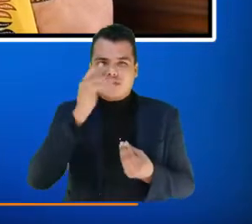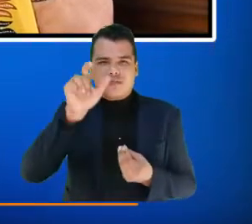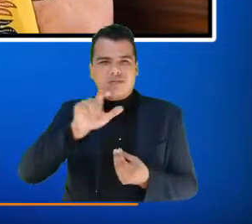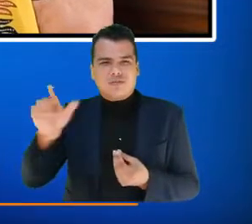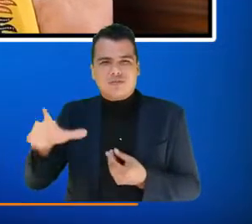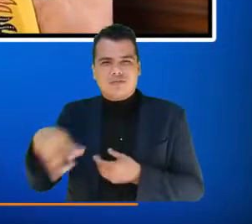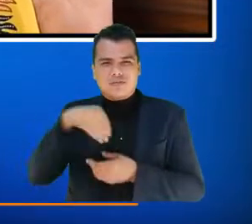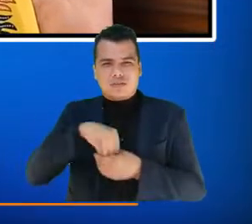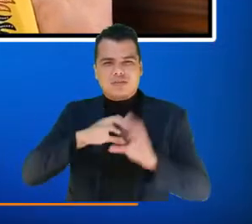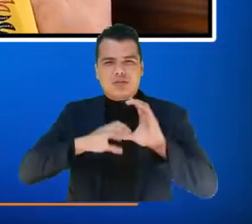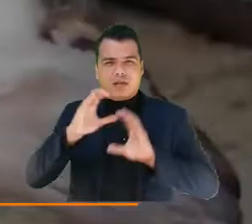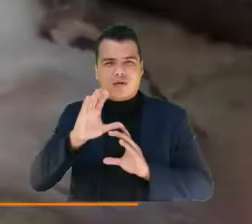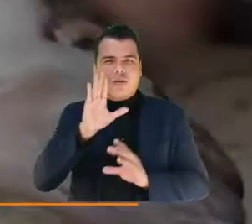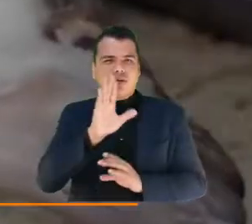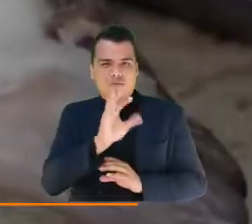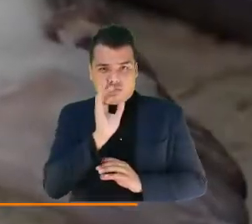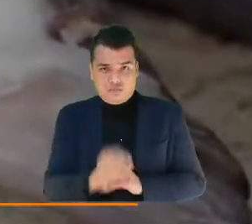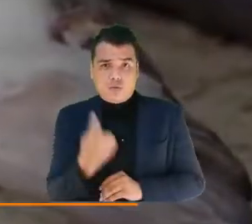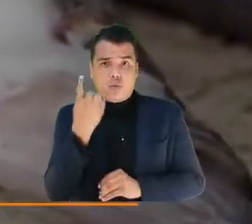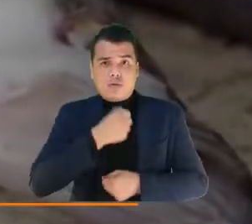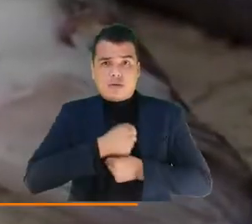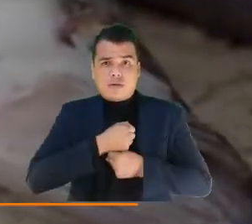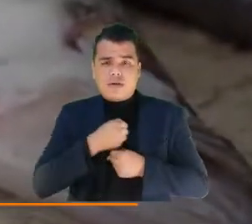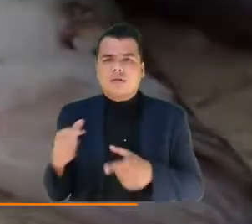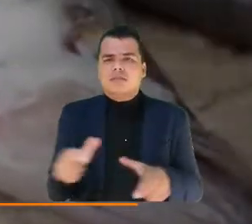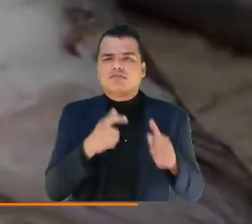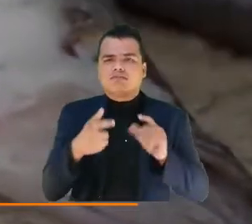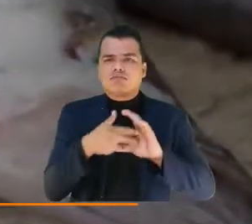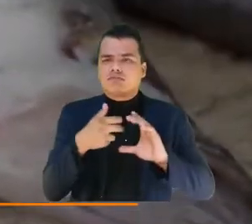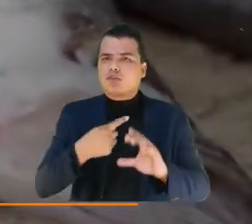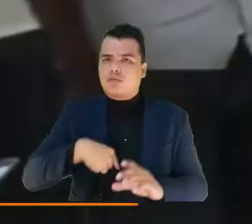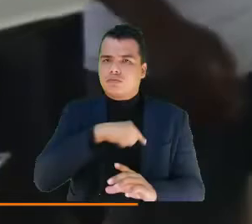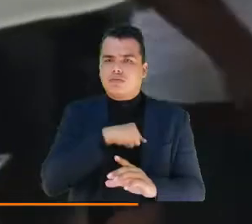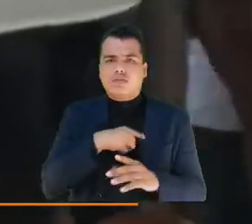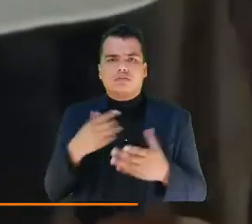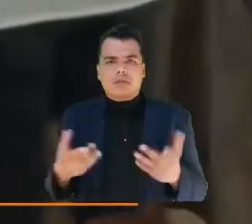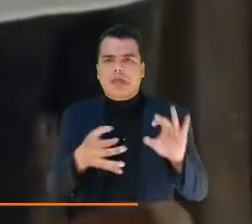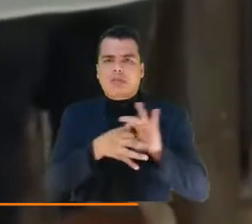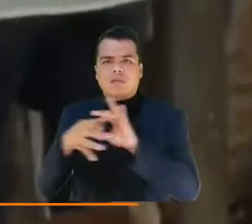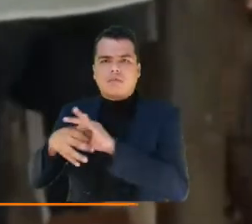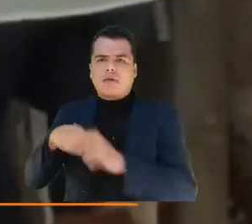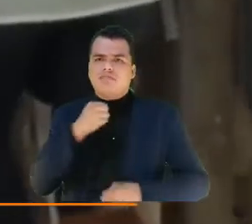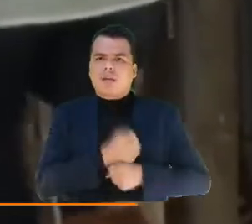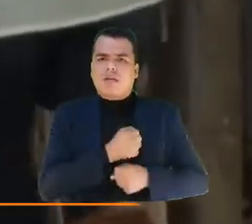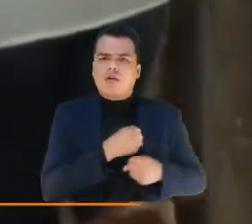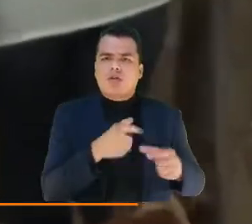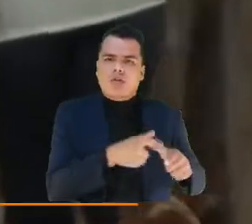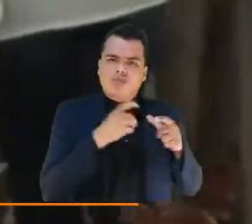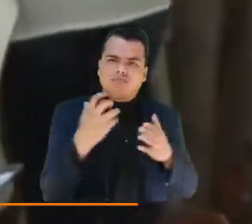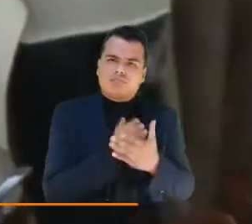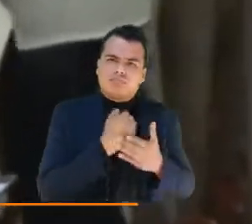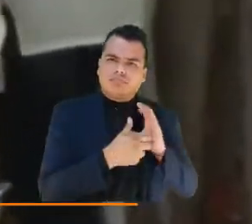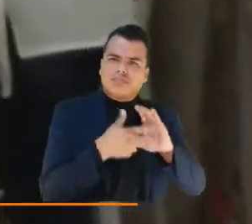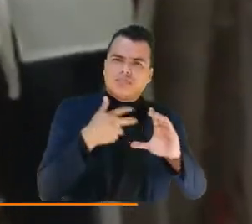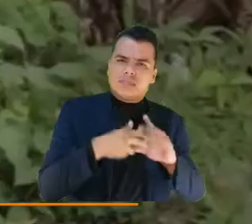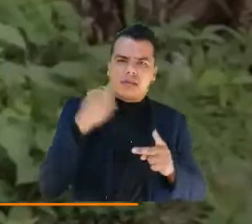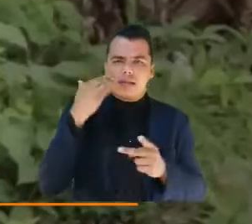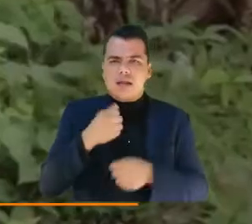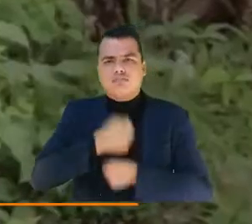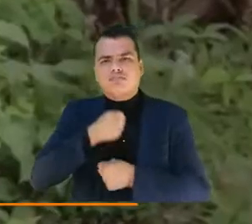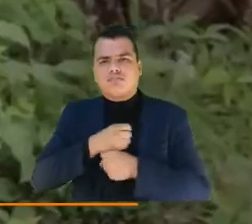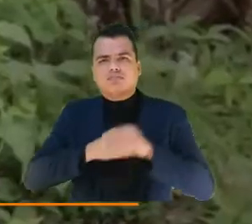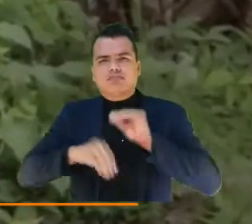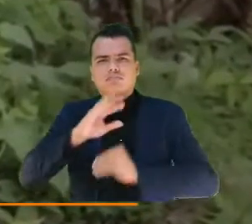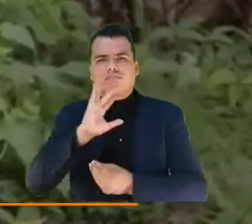norte del Cauca no es la minería. Articula la minería con la pesca, las mujeres con la producción de artesanías, con